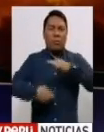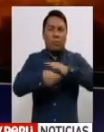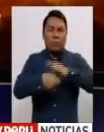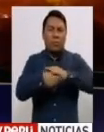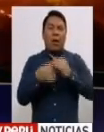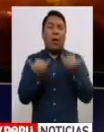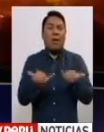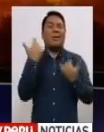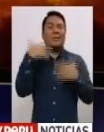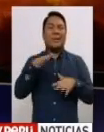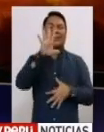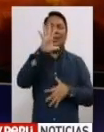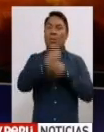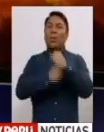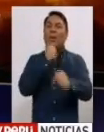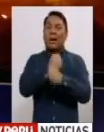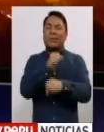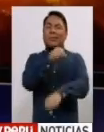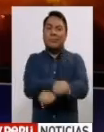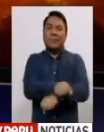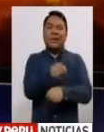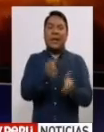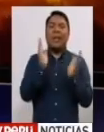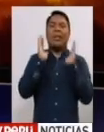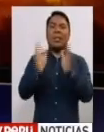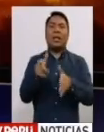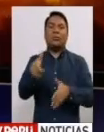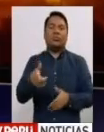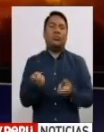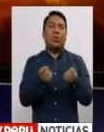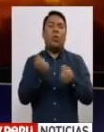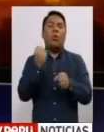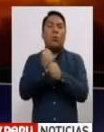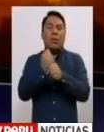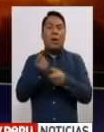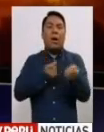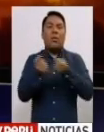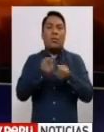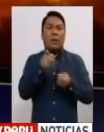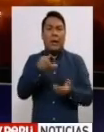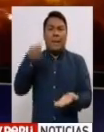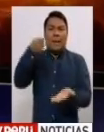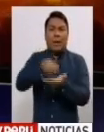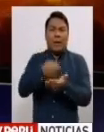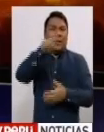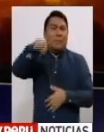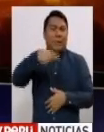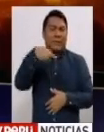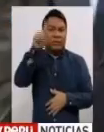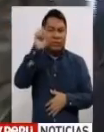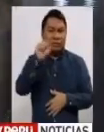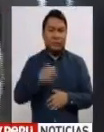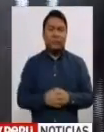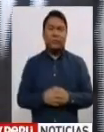pasar 5 años de prisión y dejará el cargo de gobernador, porque incluso pagó 1 millón de soles.